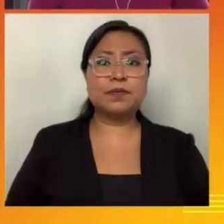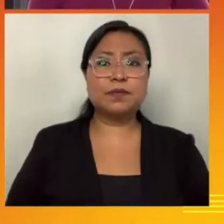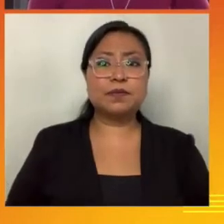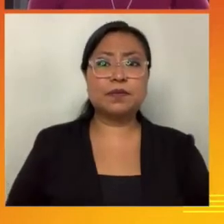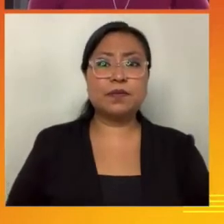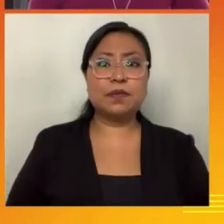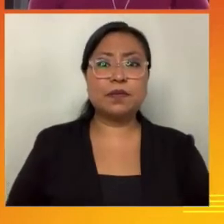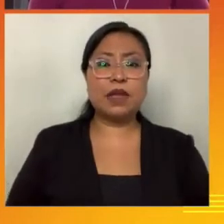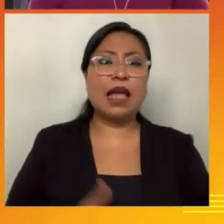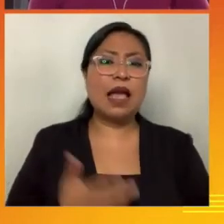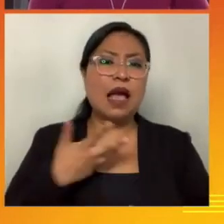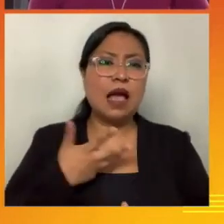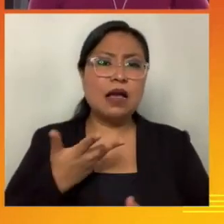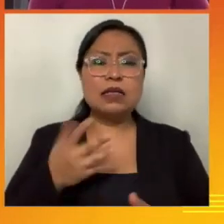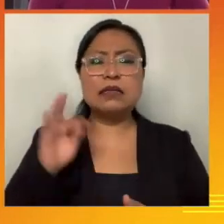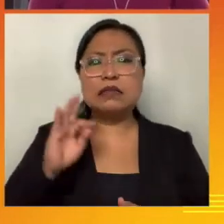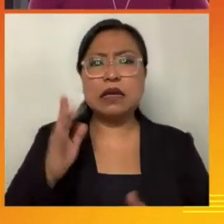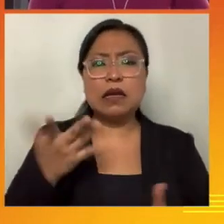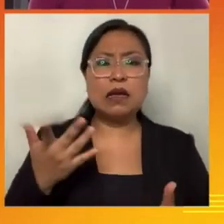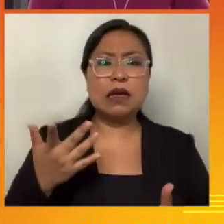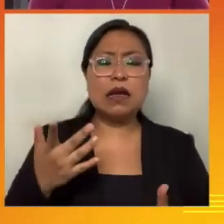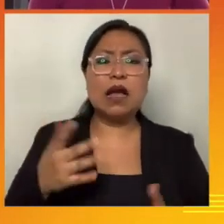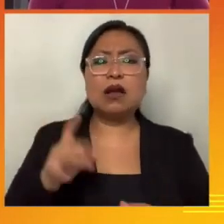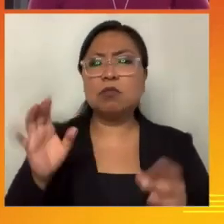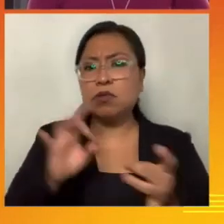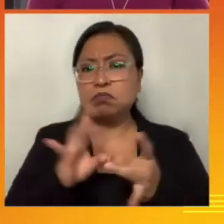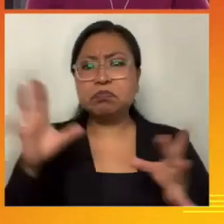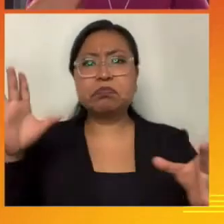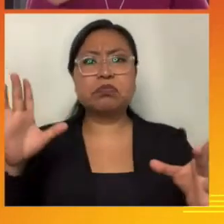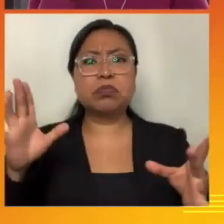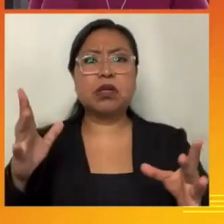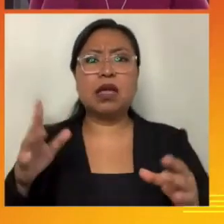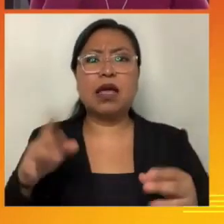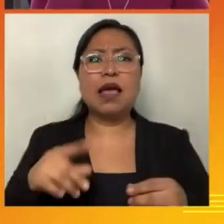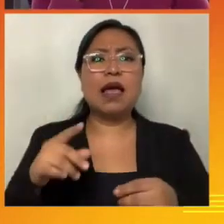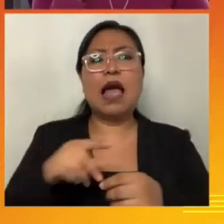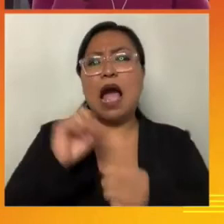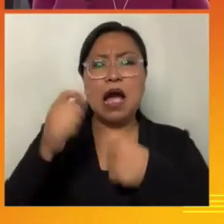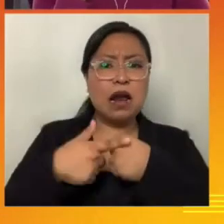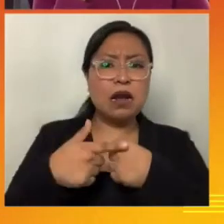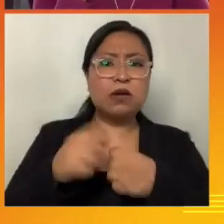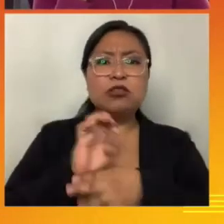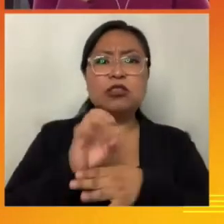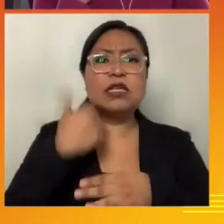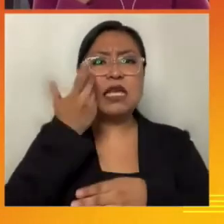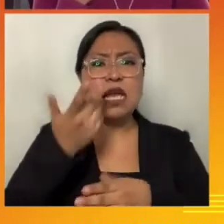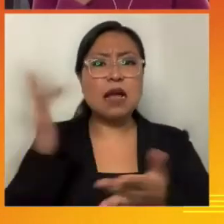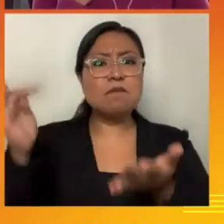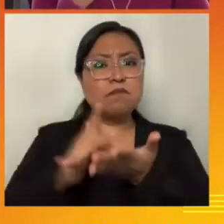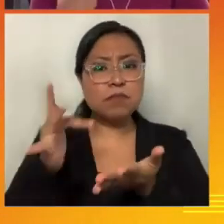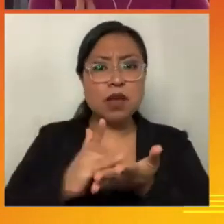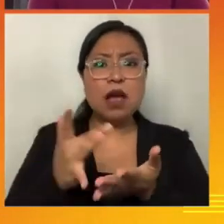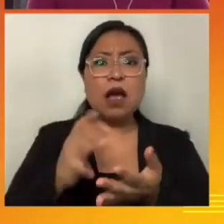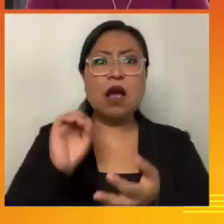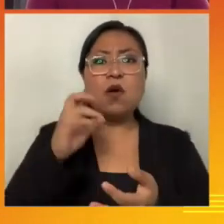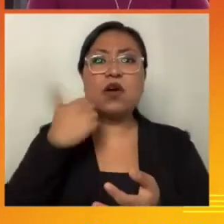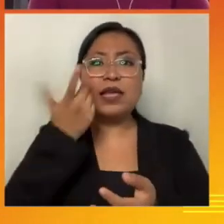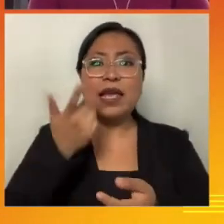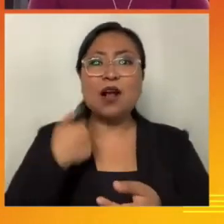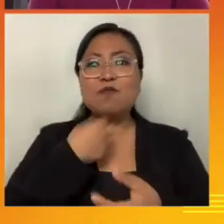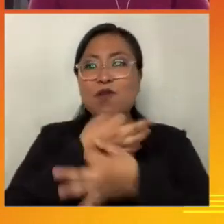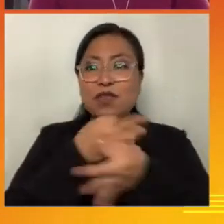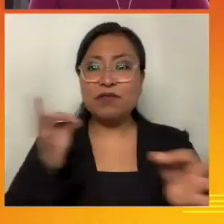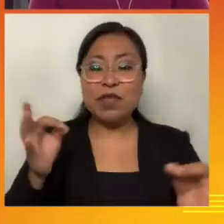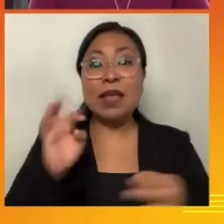alguna coyuntura que llega a surgir en el país o que todos queremos apoyar o presionar o tener incidencia en alguna causa,